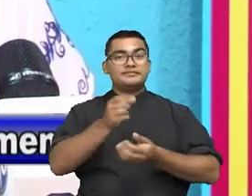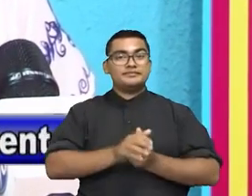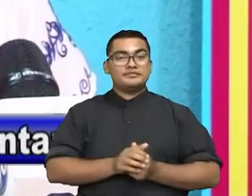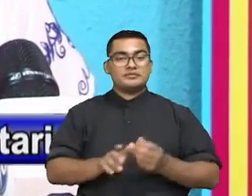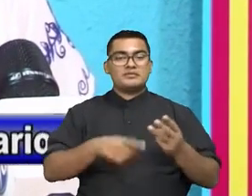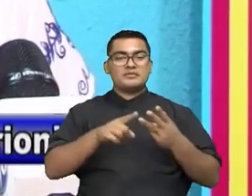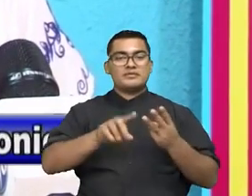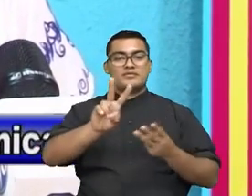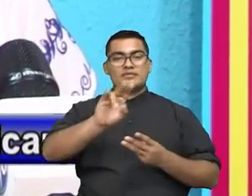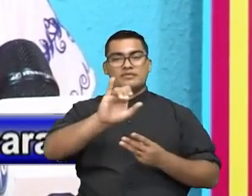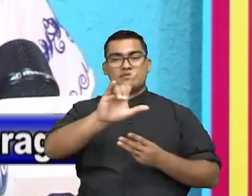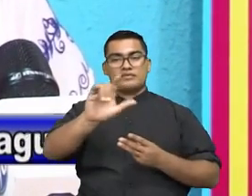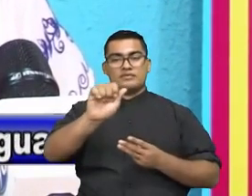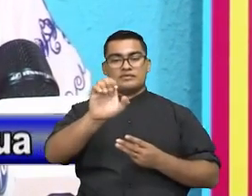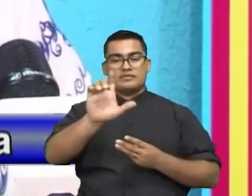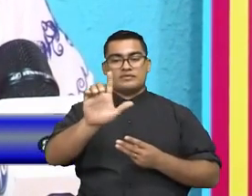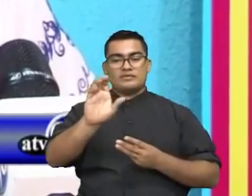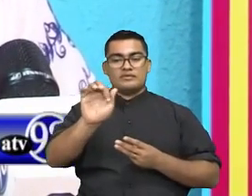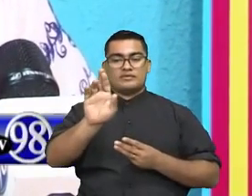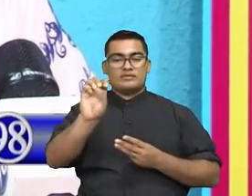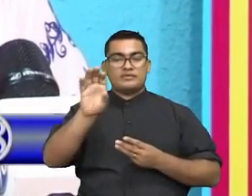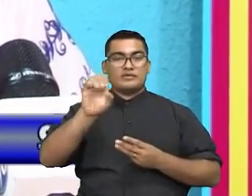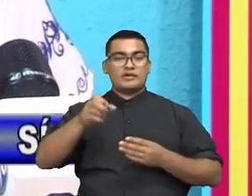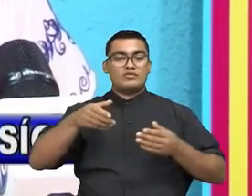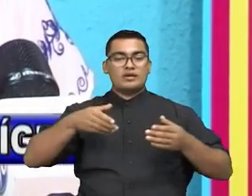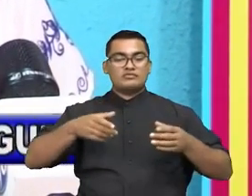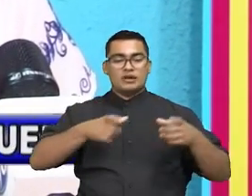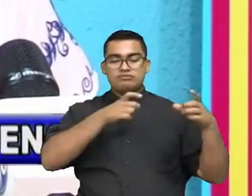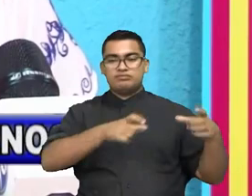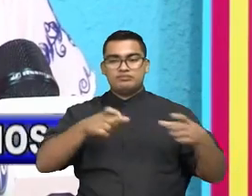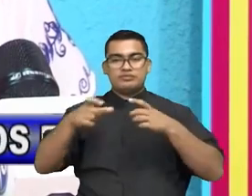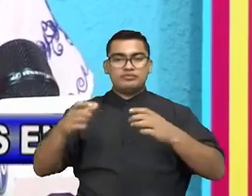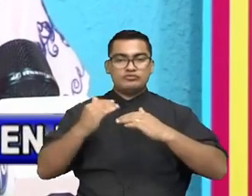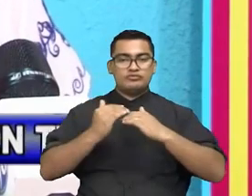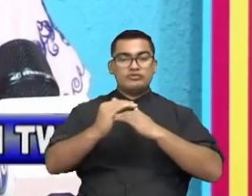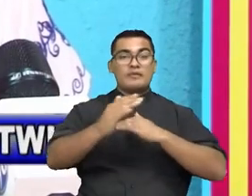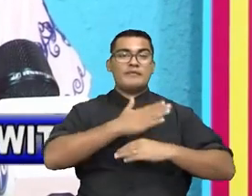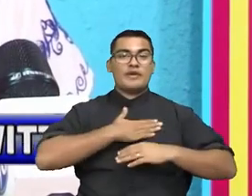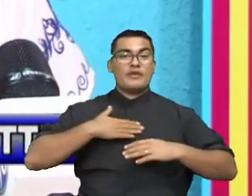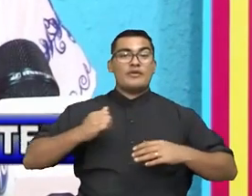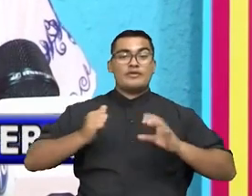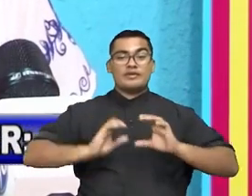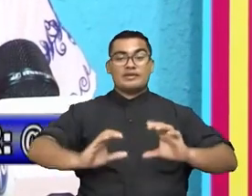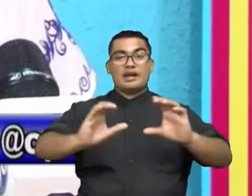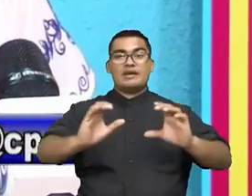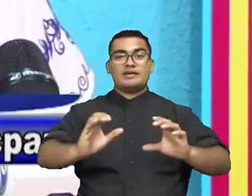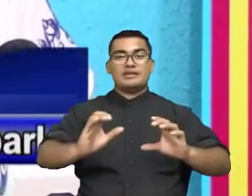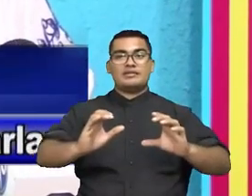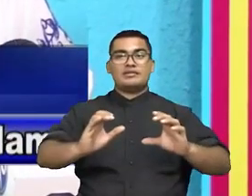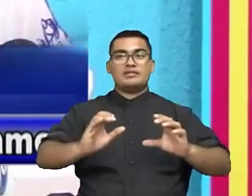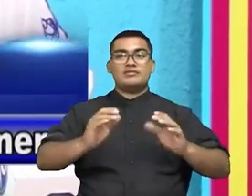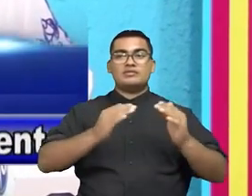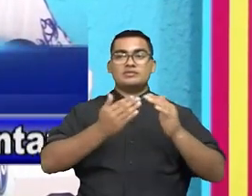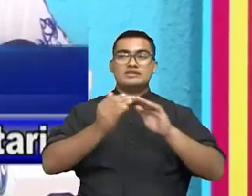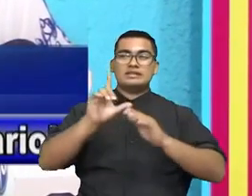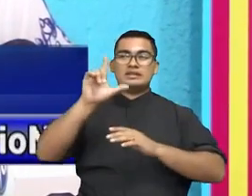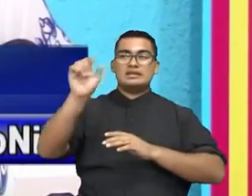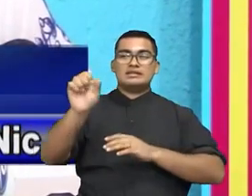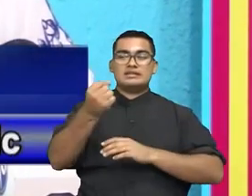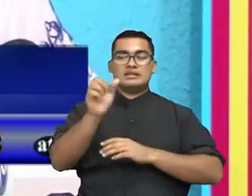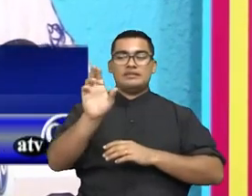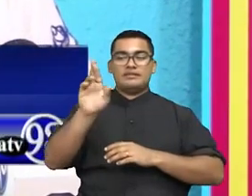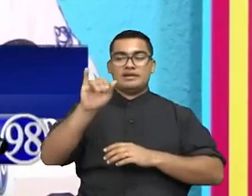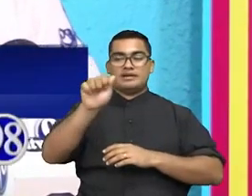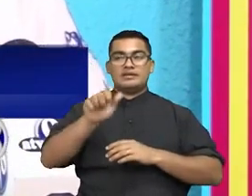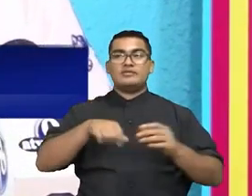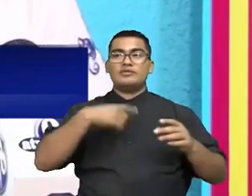El Carmen se finalizó el mejoramiento de dos calles adoquinadas en la comunidad Samaria y comunidad Los Muñoz, con